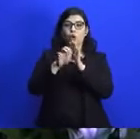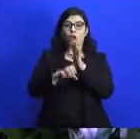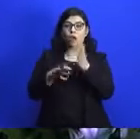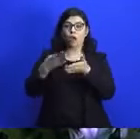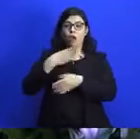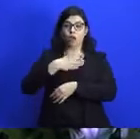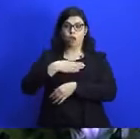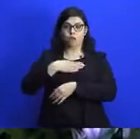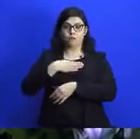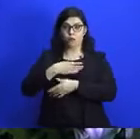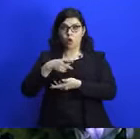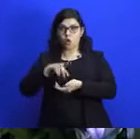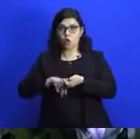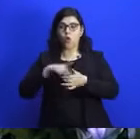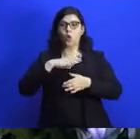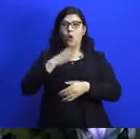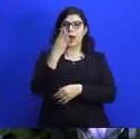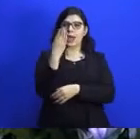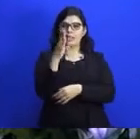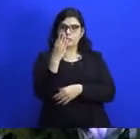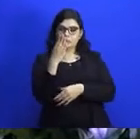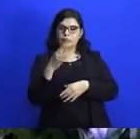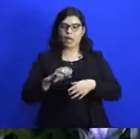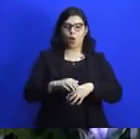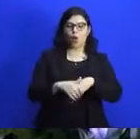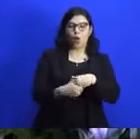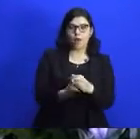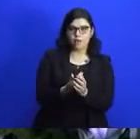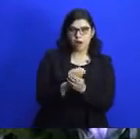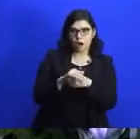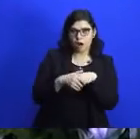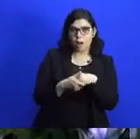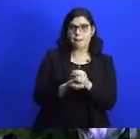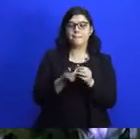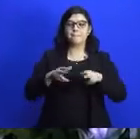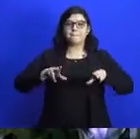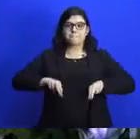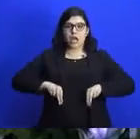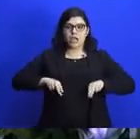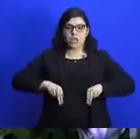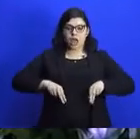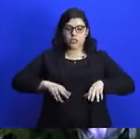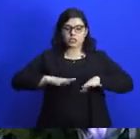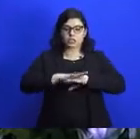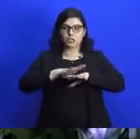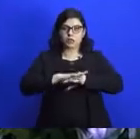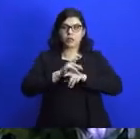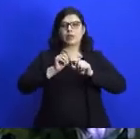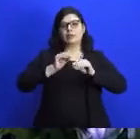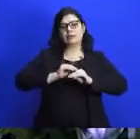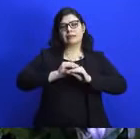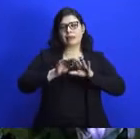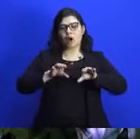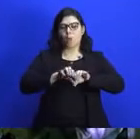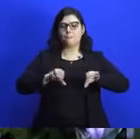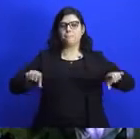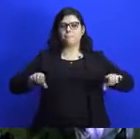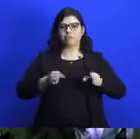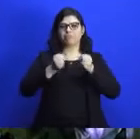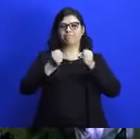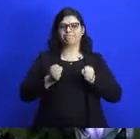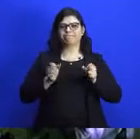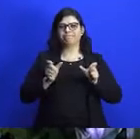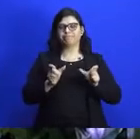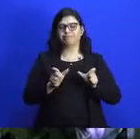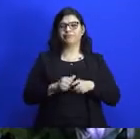altura de los espejos, la altura de los lavabos, cambiadores de pañales y, por supuesto, barras de seguridad.